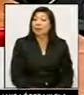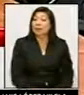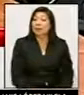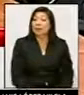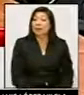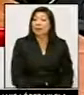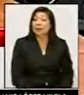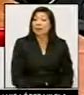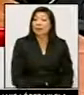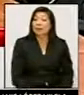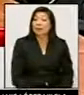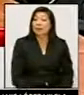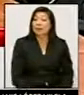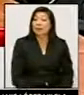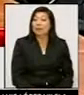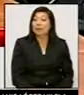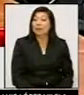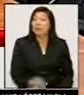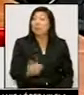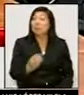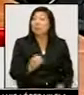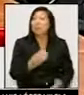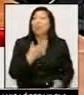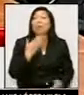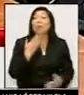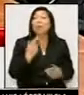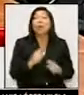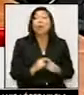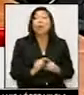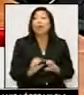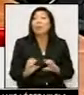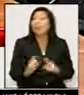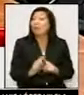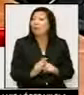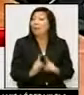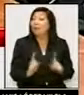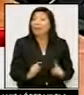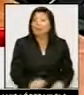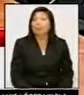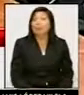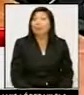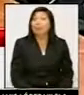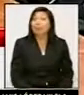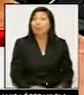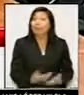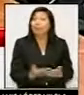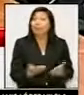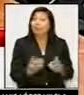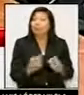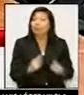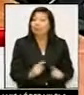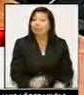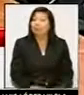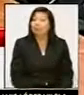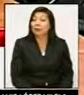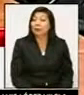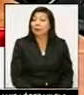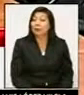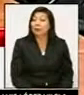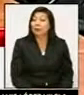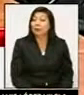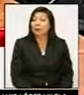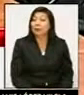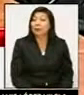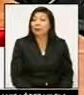gobierno. Sería bueno tener las referencias, obviamente con fines instrumentales que nos permiten un mayor análisis para